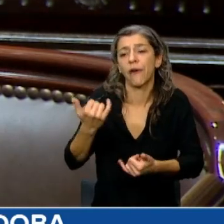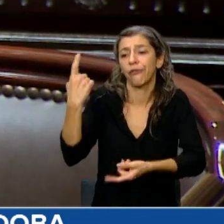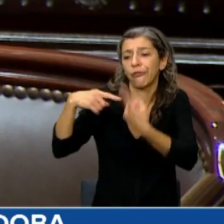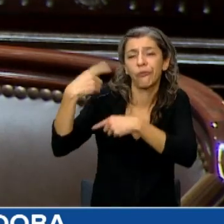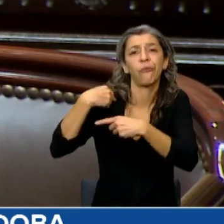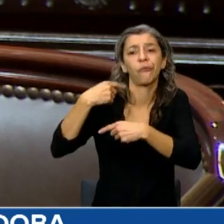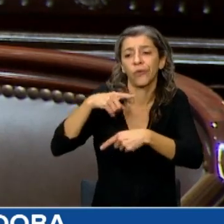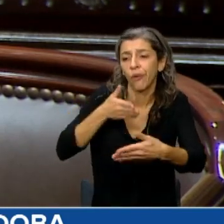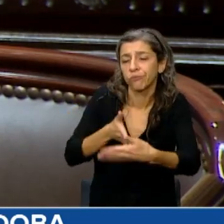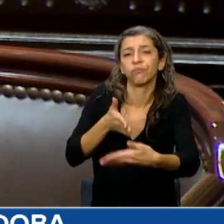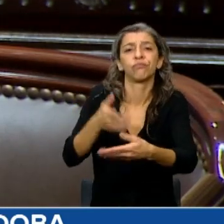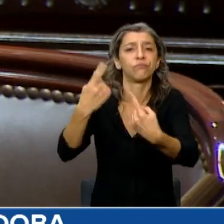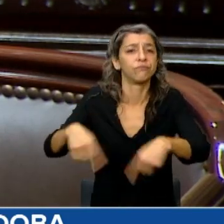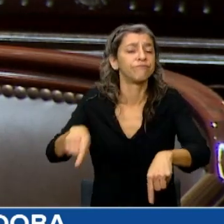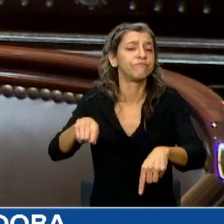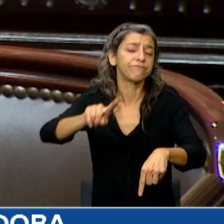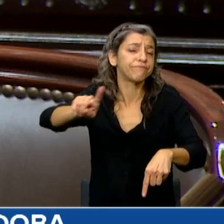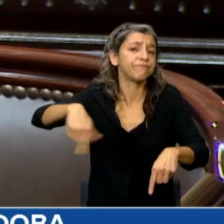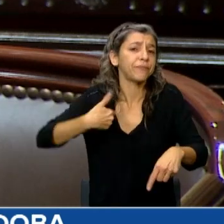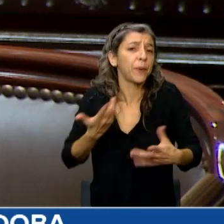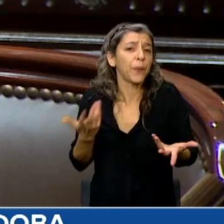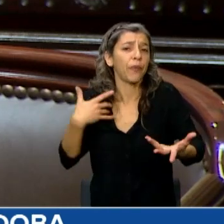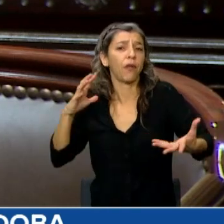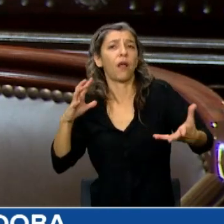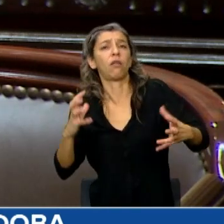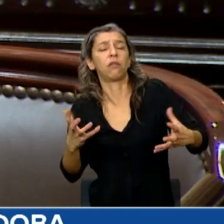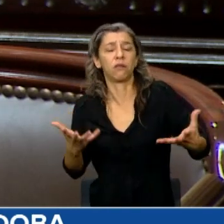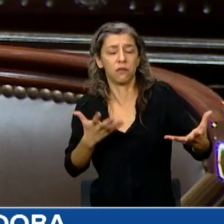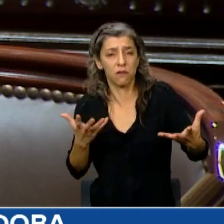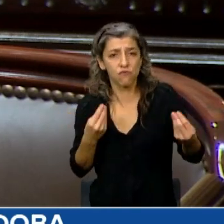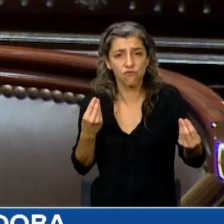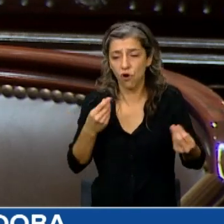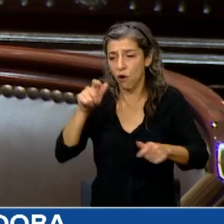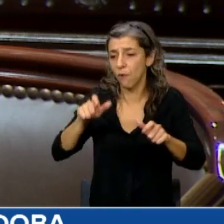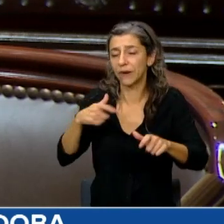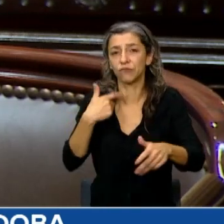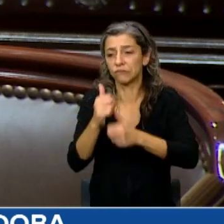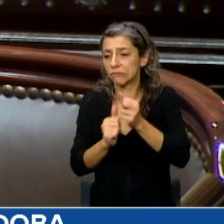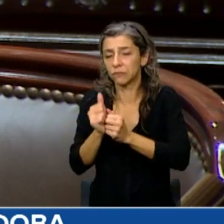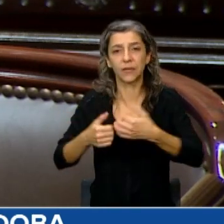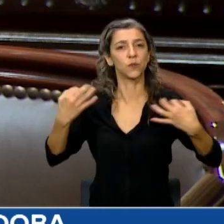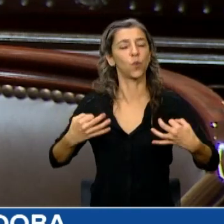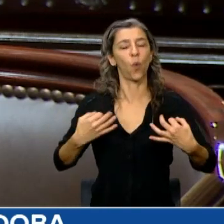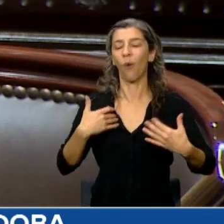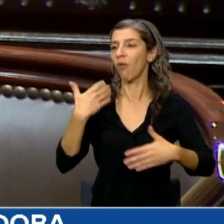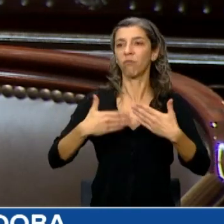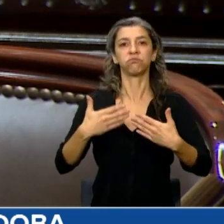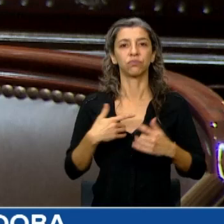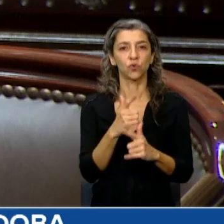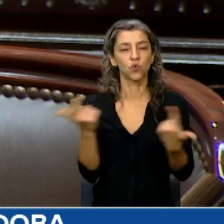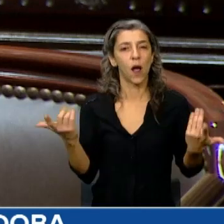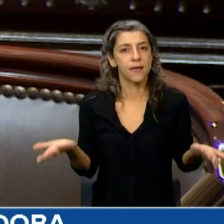que esto trae una imprevisibilidad y un cambio de las reglas de juego que no forman o no incentivan